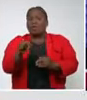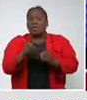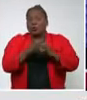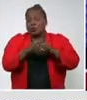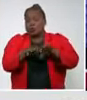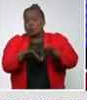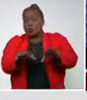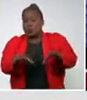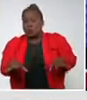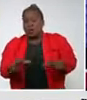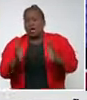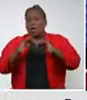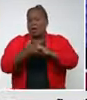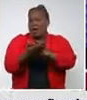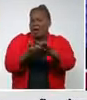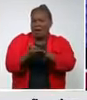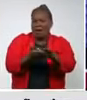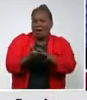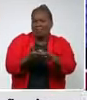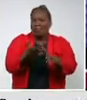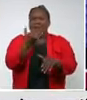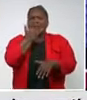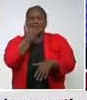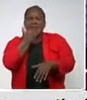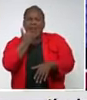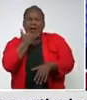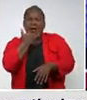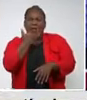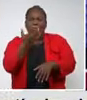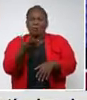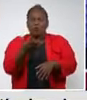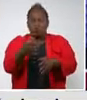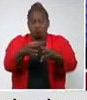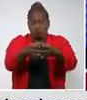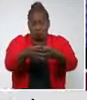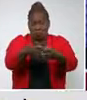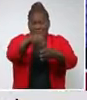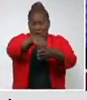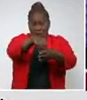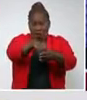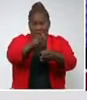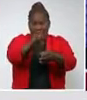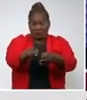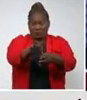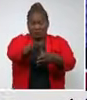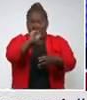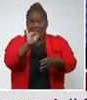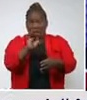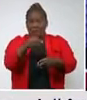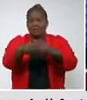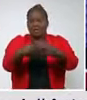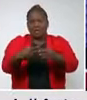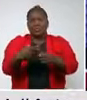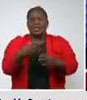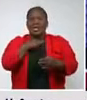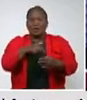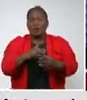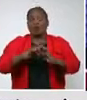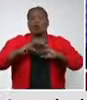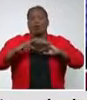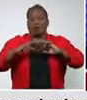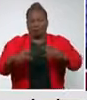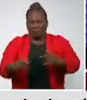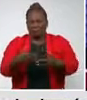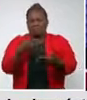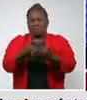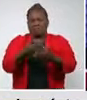que no hay más nadie infectado en el grupo donde él se desarrolla, pues muchas veces lo que se hace es repetir la prueba para